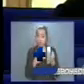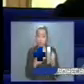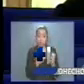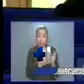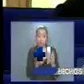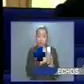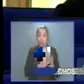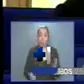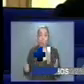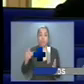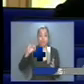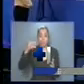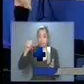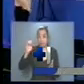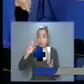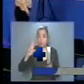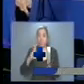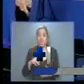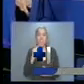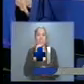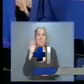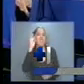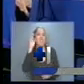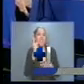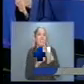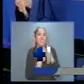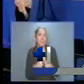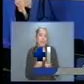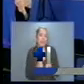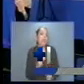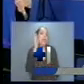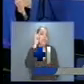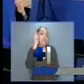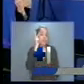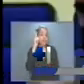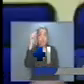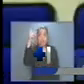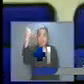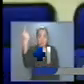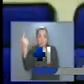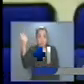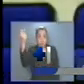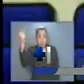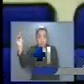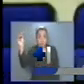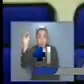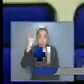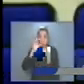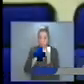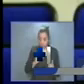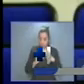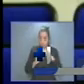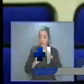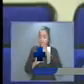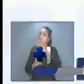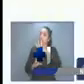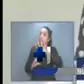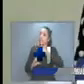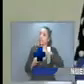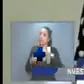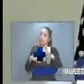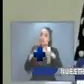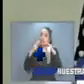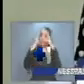tras revelar ciertos audios e información de una presunta reunión entre los diputados señalados y Roy García, quien